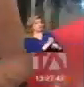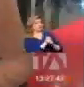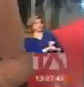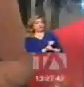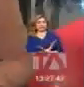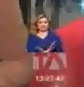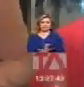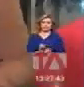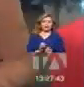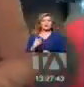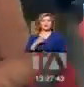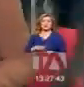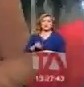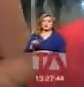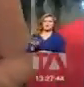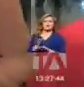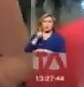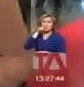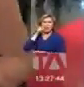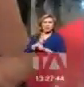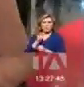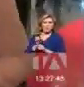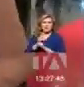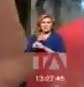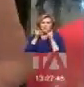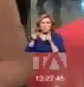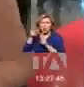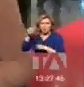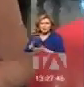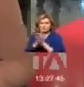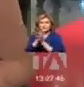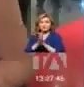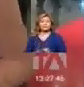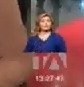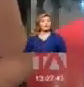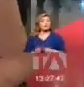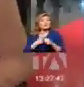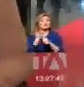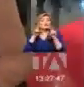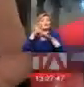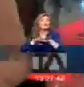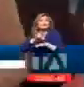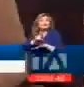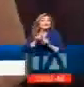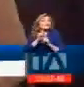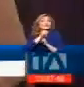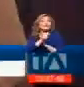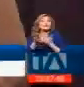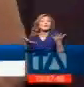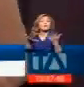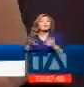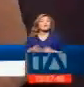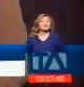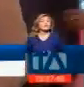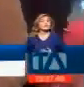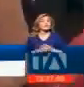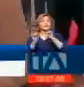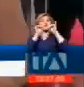se le acusa de supuesto incumplimiento de funciones. Entre los temas por los cuales se lo acusa principalmente es por el sistema